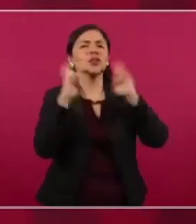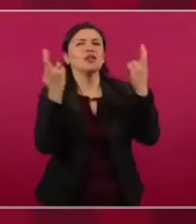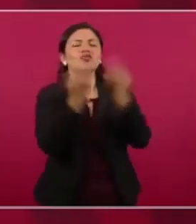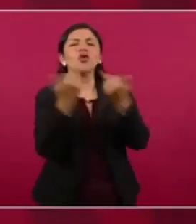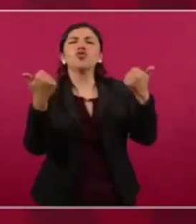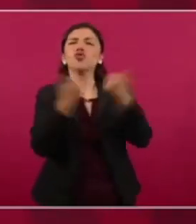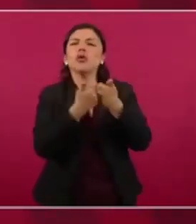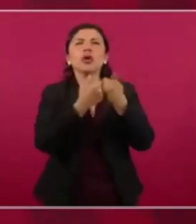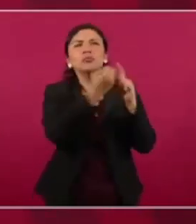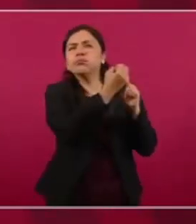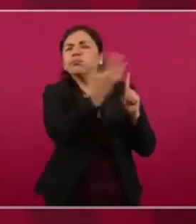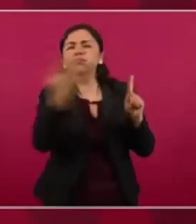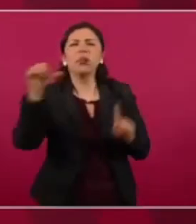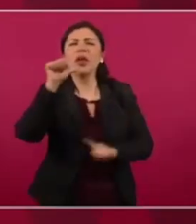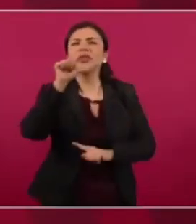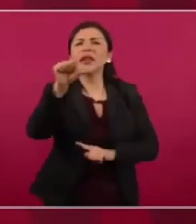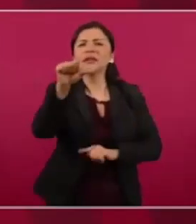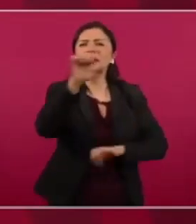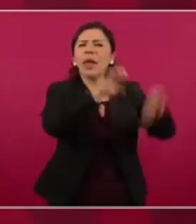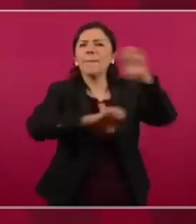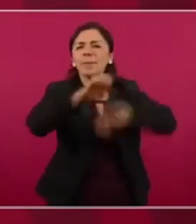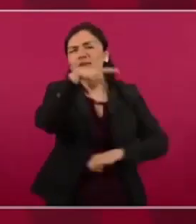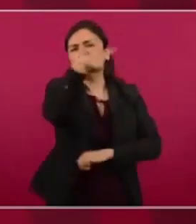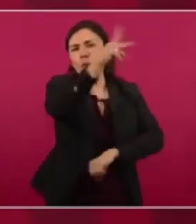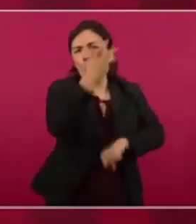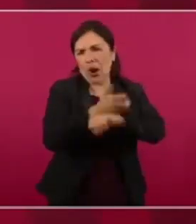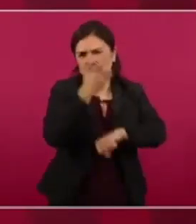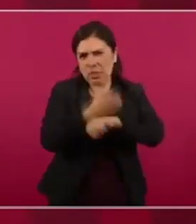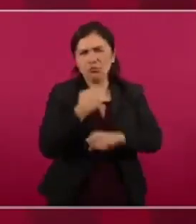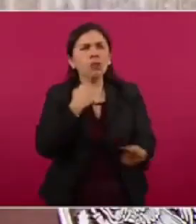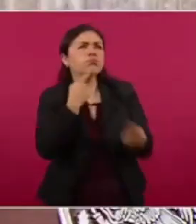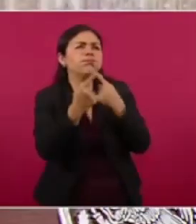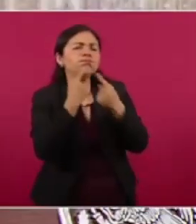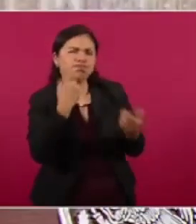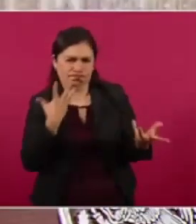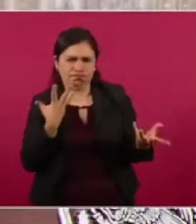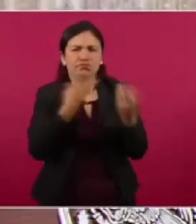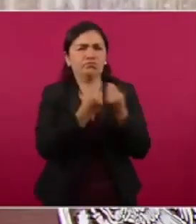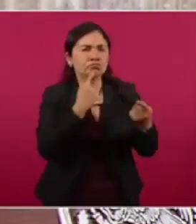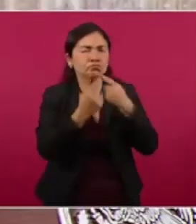estadounidenses, los acuerdos fueron muy importantes,